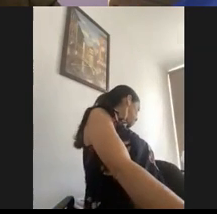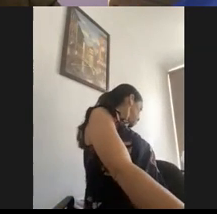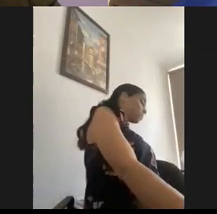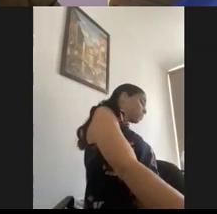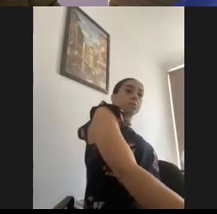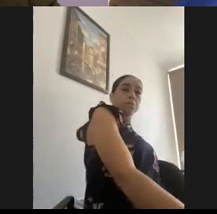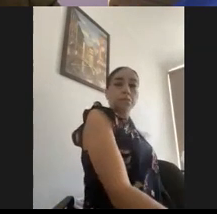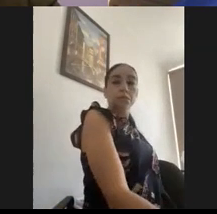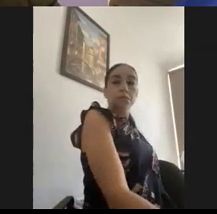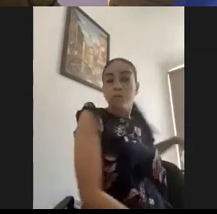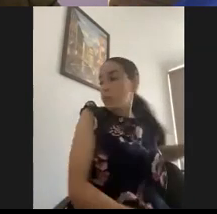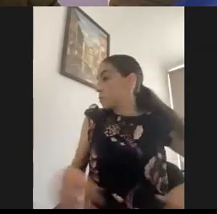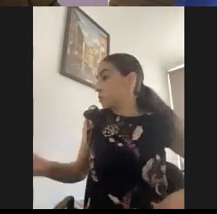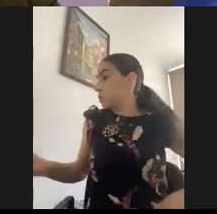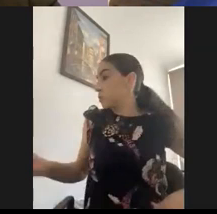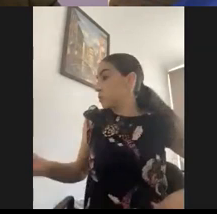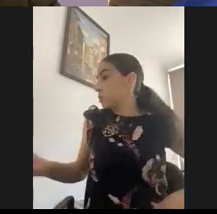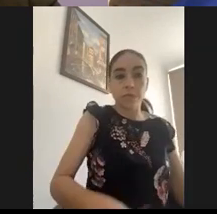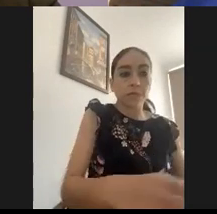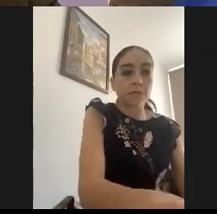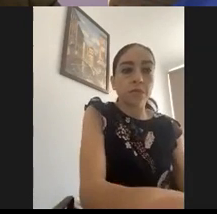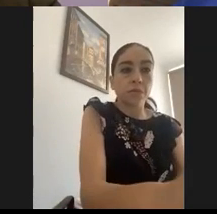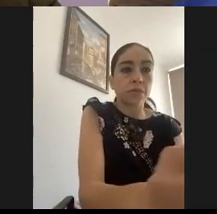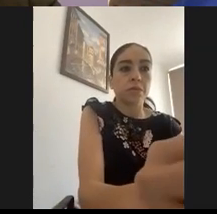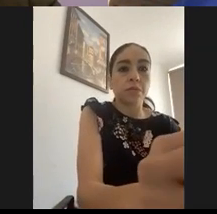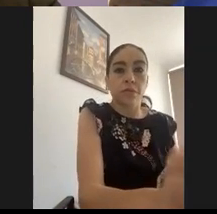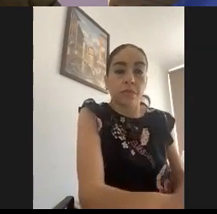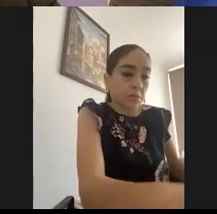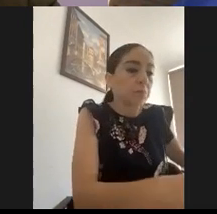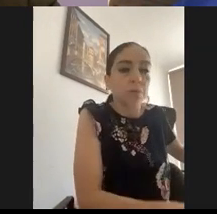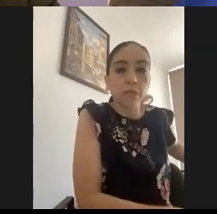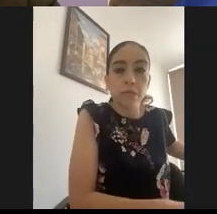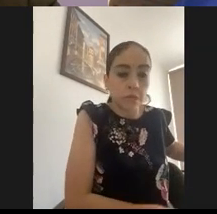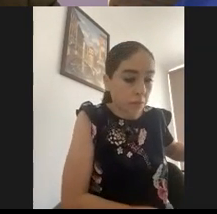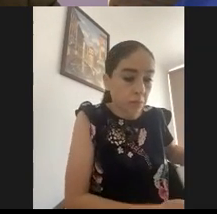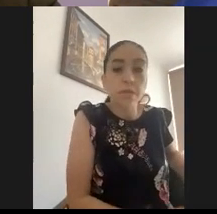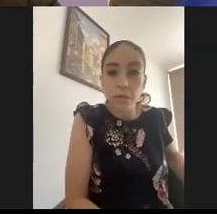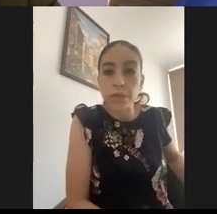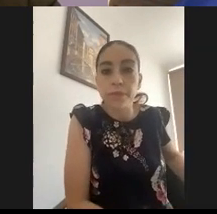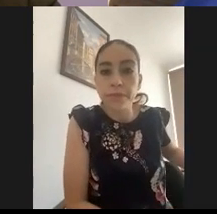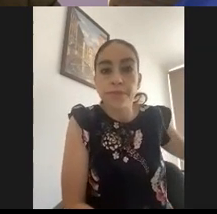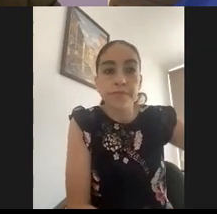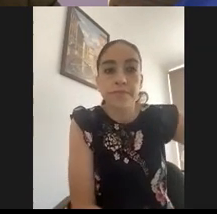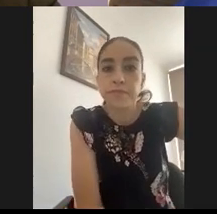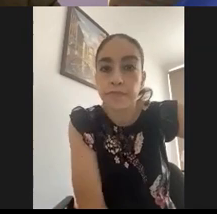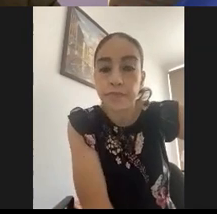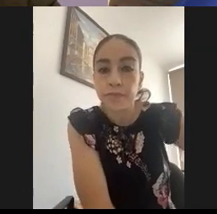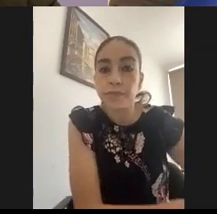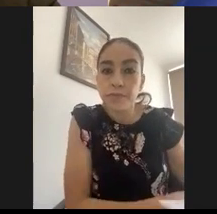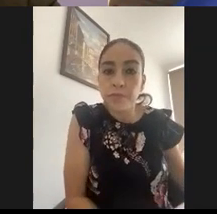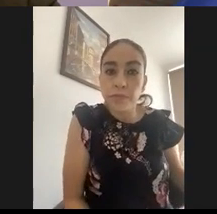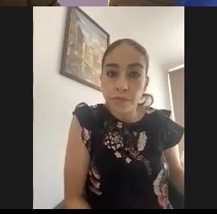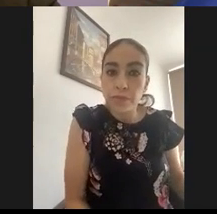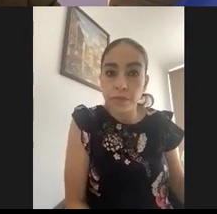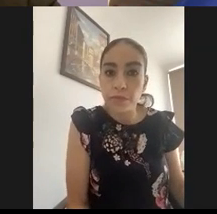¿no? Entonces, en base al plano, en base al proyecto, se llevan a cabo las cosas. Yo también soy muy ansioso y me